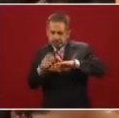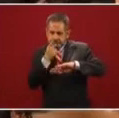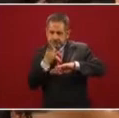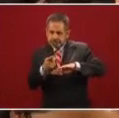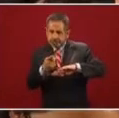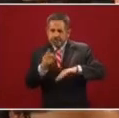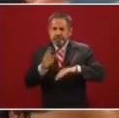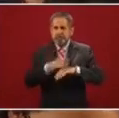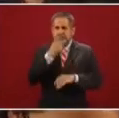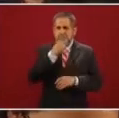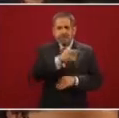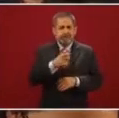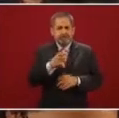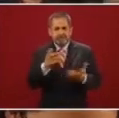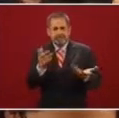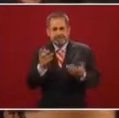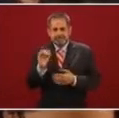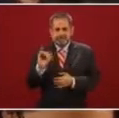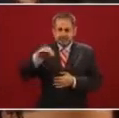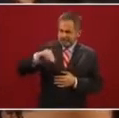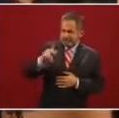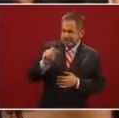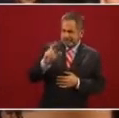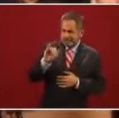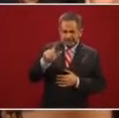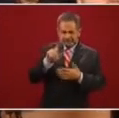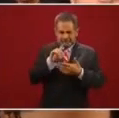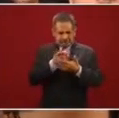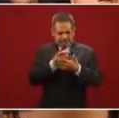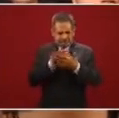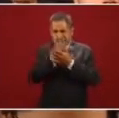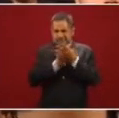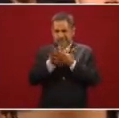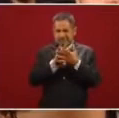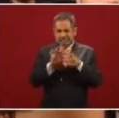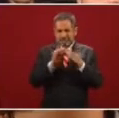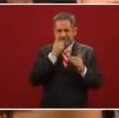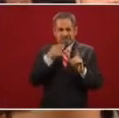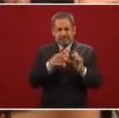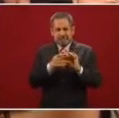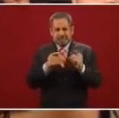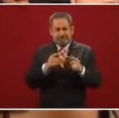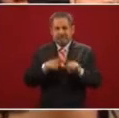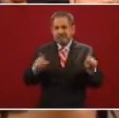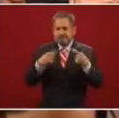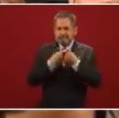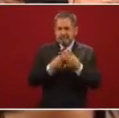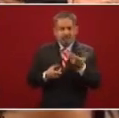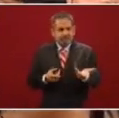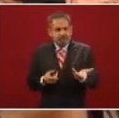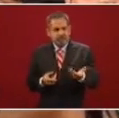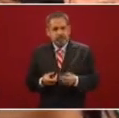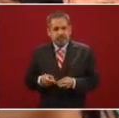que hay una imparcialidad si esa redacción dice exactamente lo contrario?